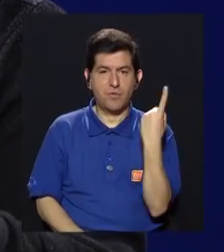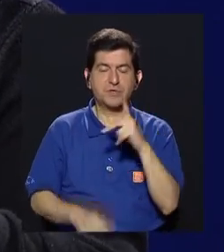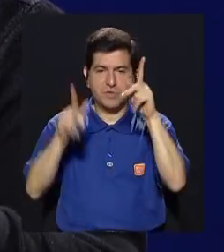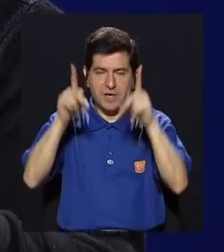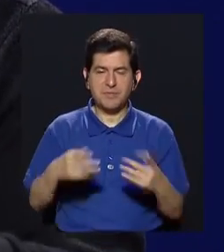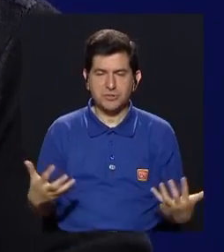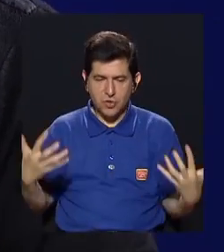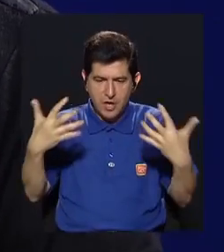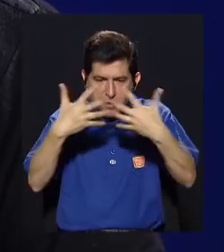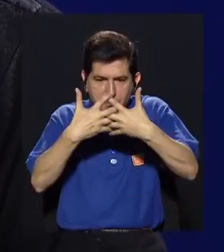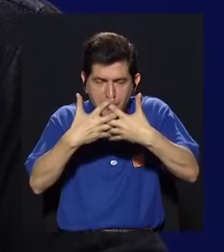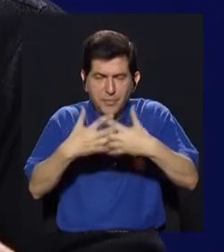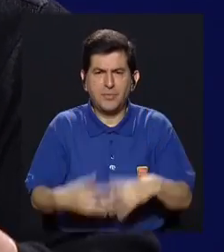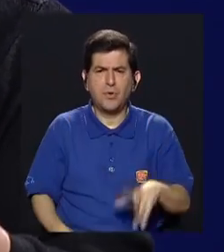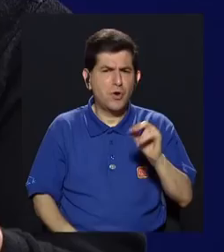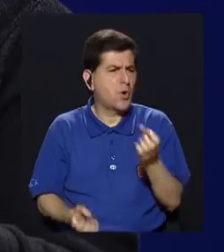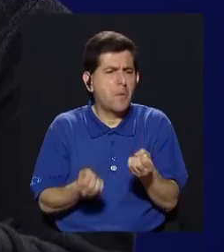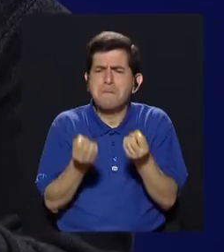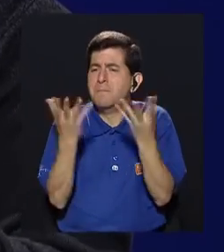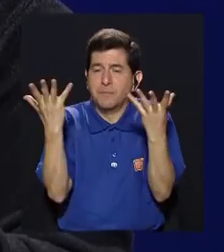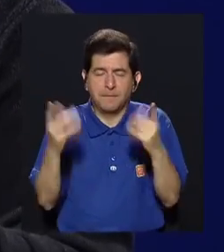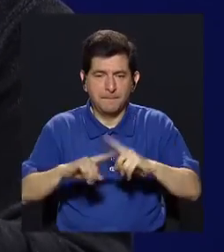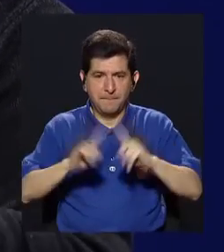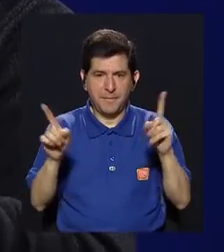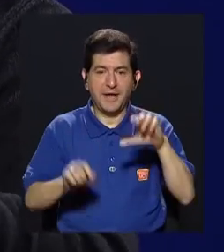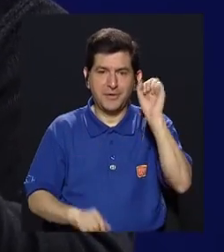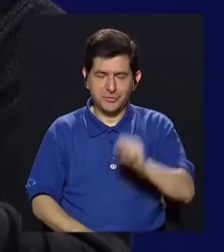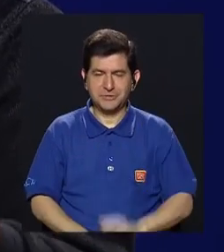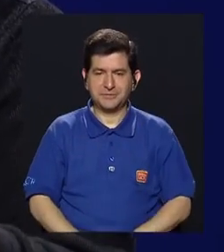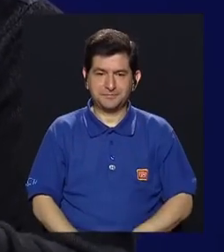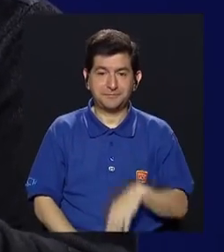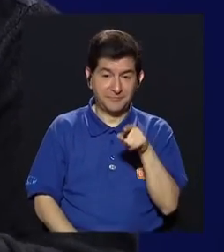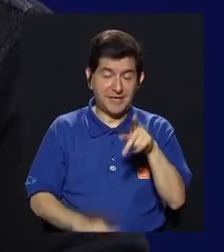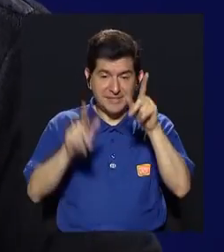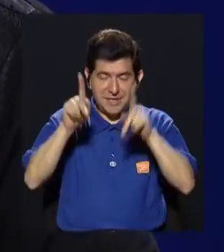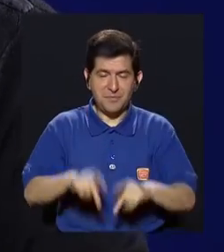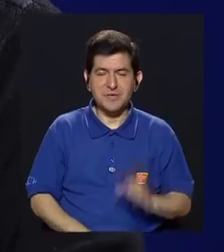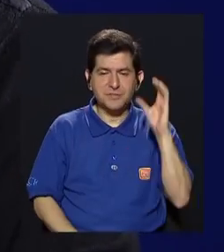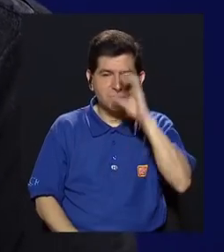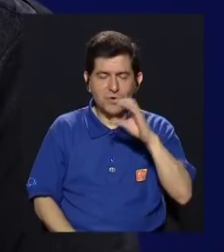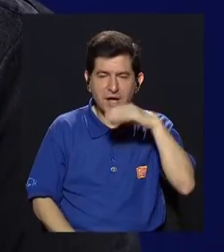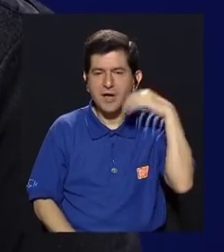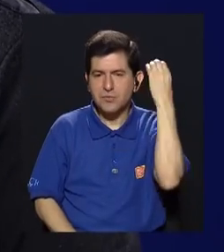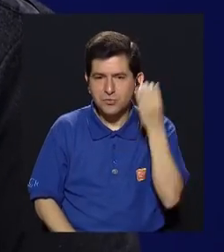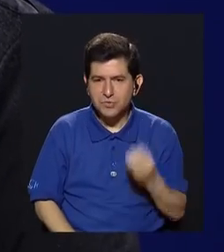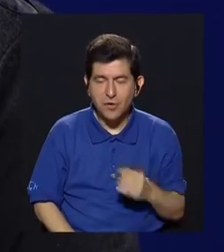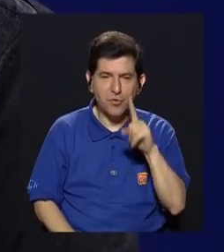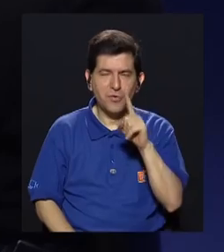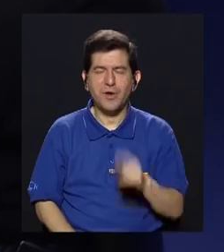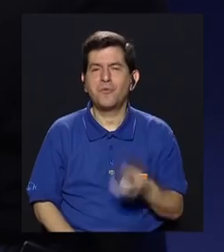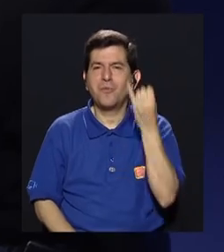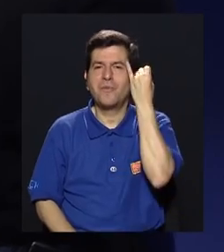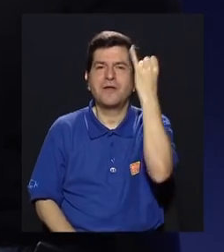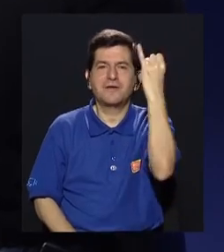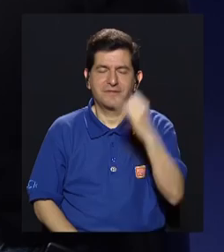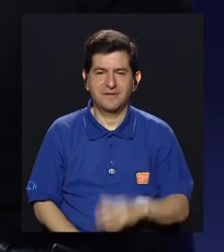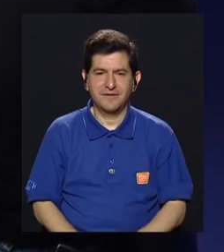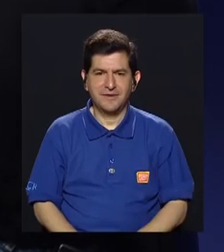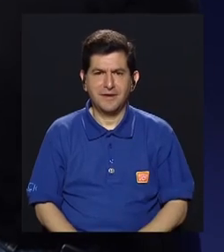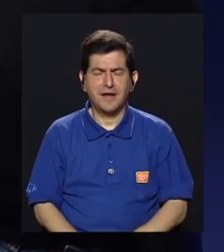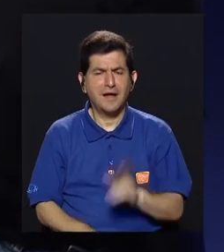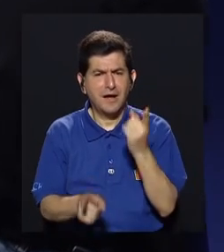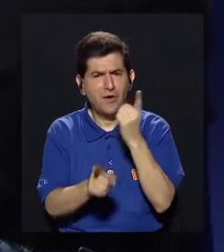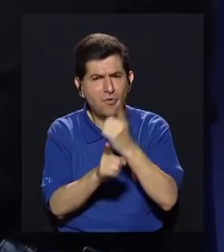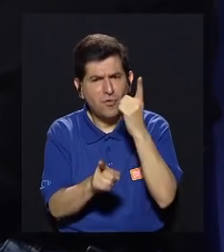personaje verdad no son muchos sino que hacen la gran la figura del torero la figura del hombre que busca oro como metáfora sí y creo que también es un acierto